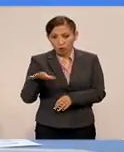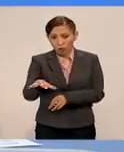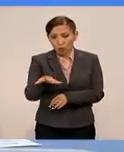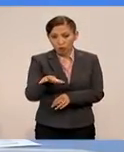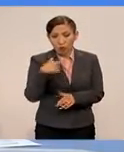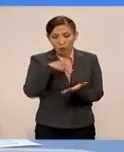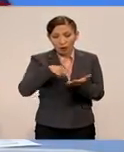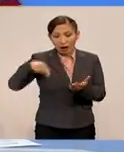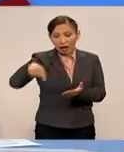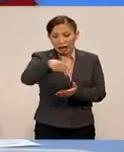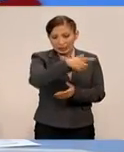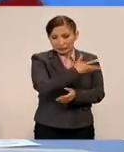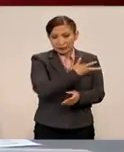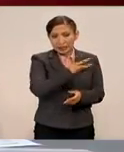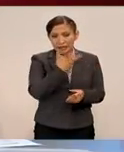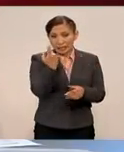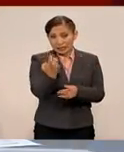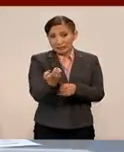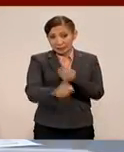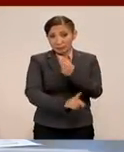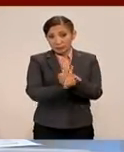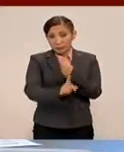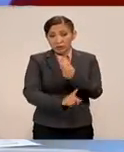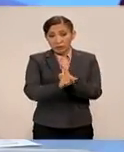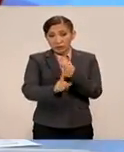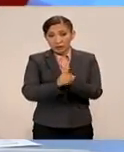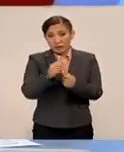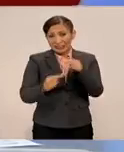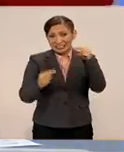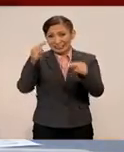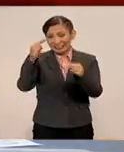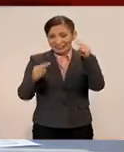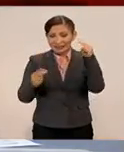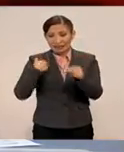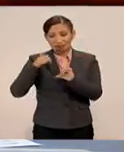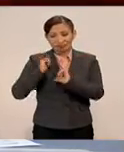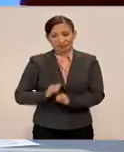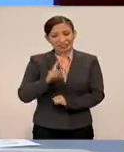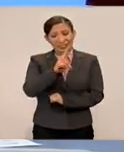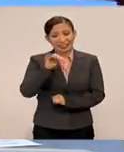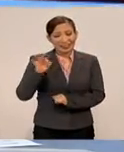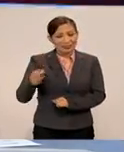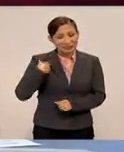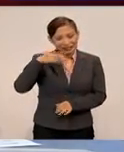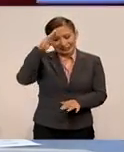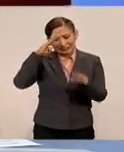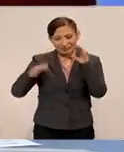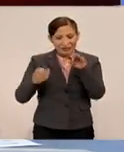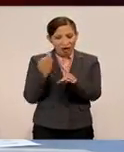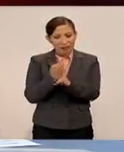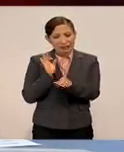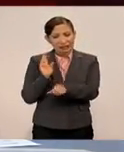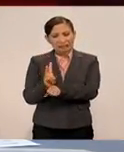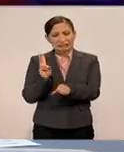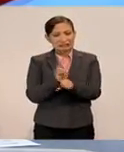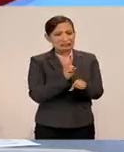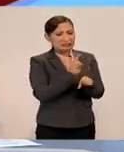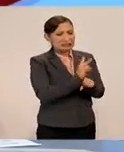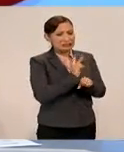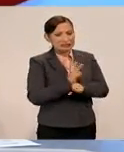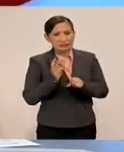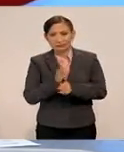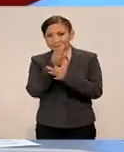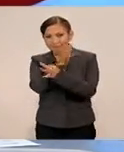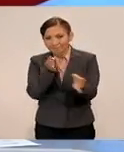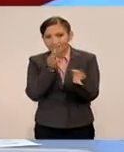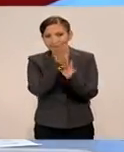que representan este índice que pues las autoridades del gobierno del Distrito Federal están en todo momento monitoreando y dando